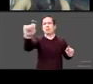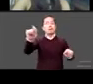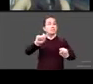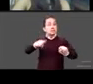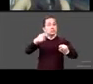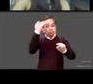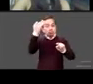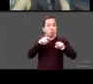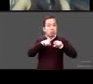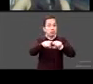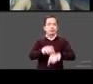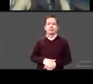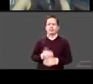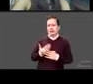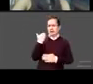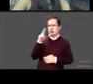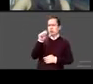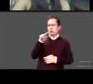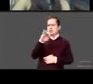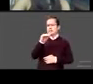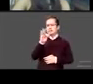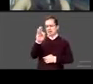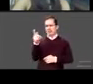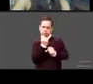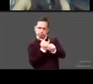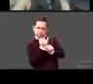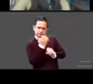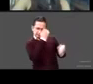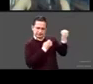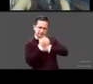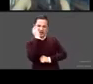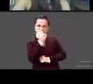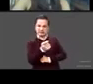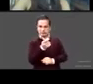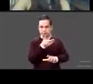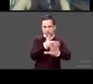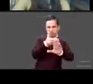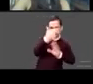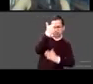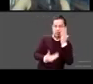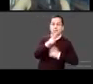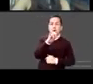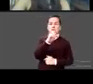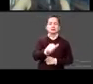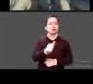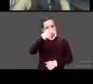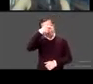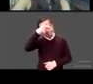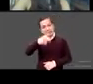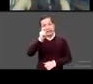estadístico de la violencia en contra de la infancia, se da cuenta de que la mayoría de los niños que sufren de alguna violencia, de alguna forma de